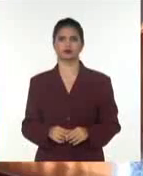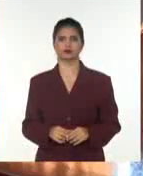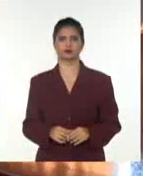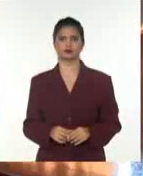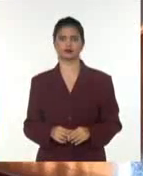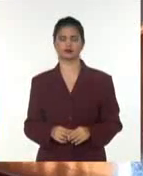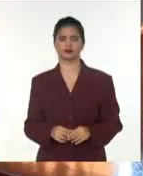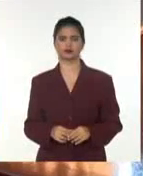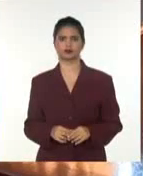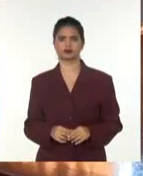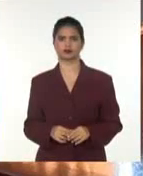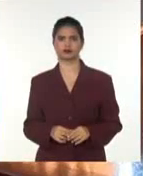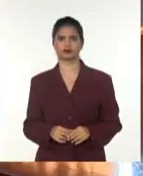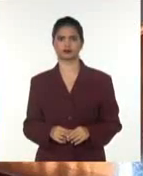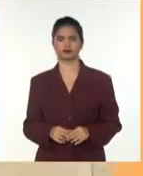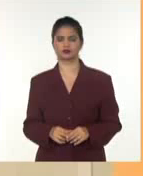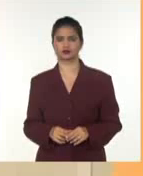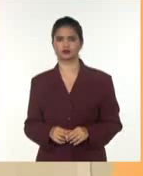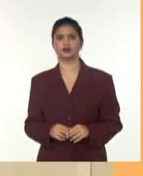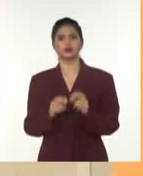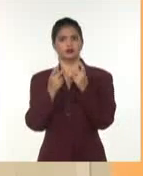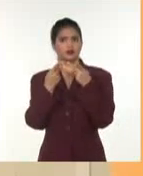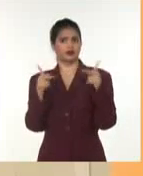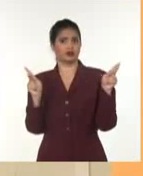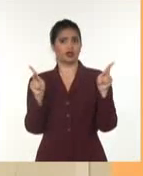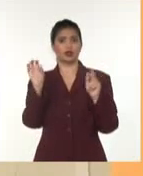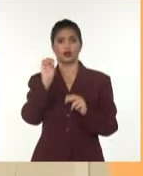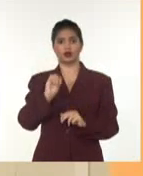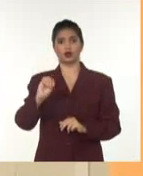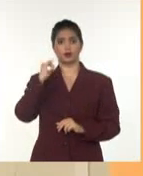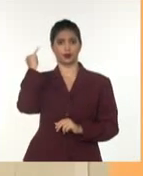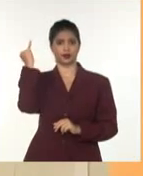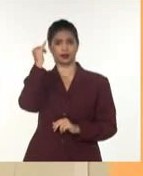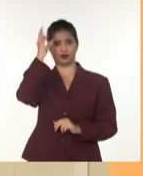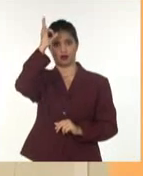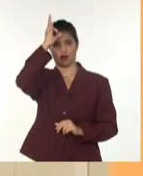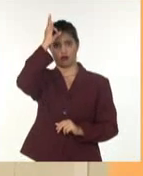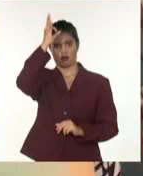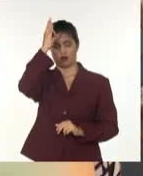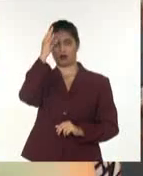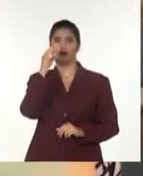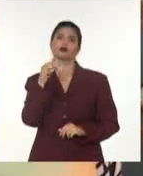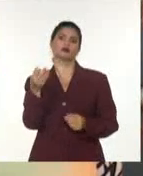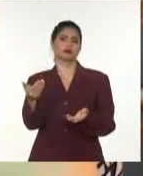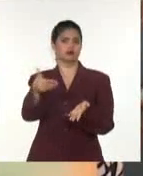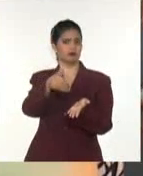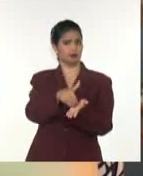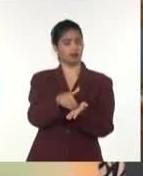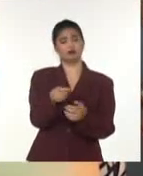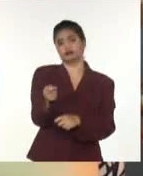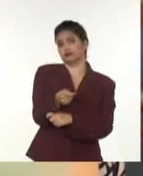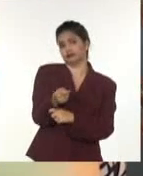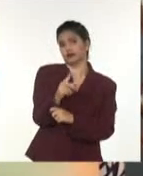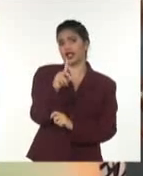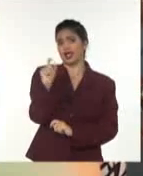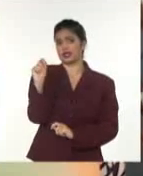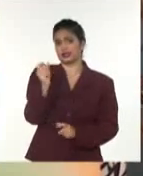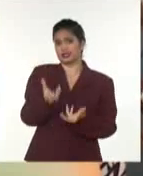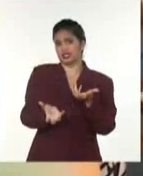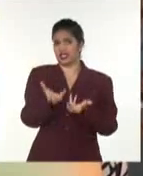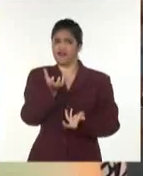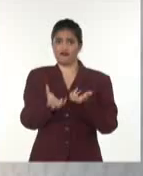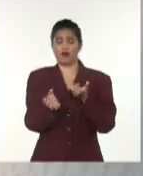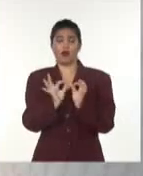Expertos del Organismo Internacional de Energía Atómica han capacitado a los científicos cienfuegueros en procedimientos que a escala global